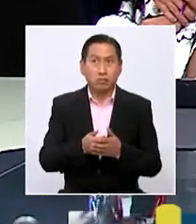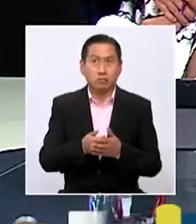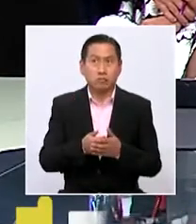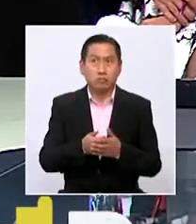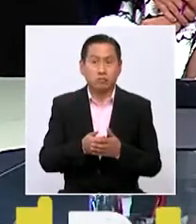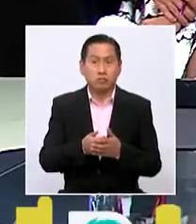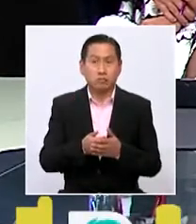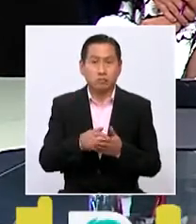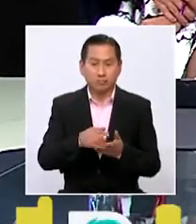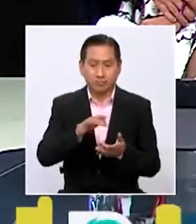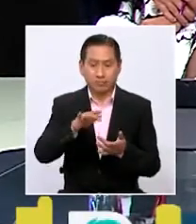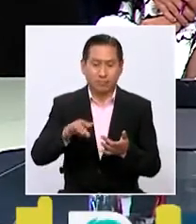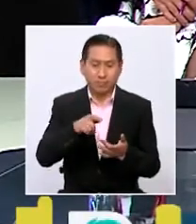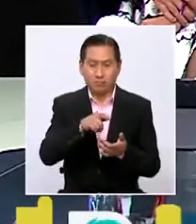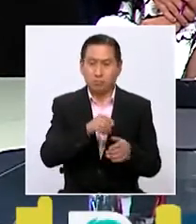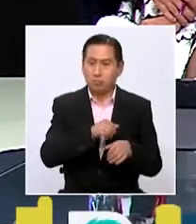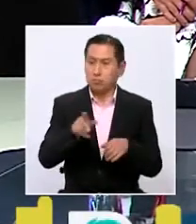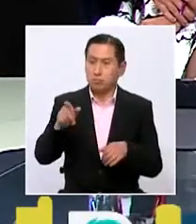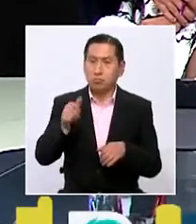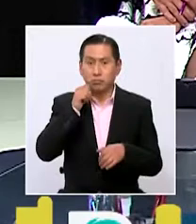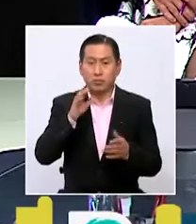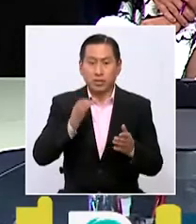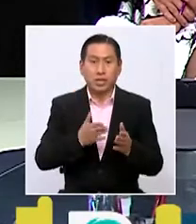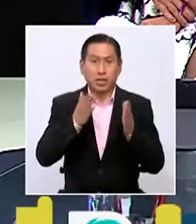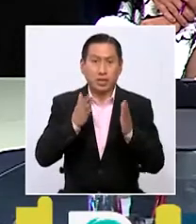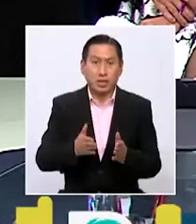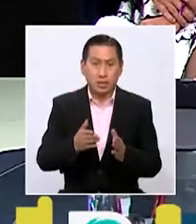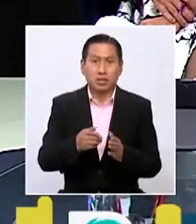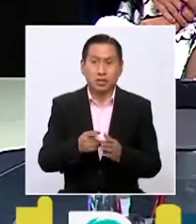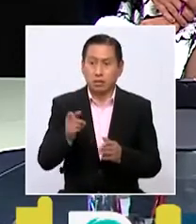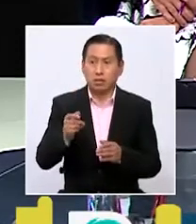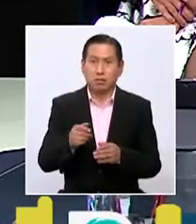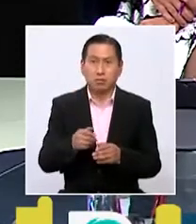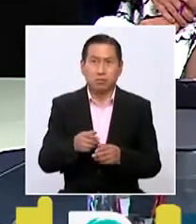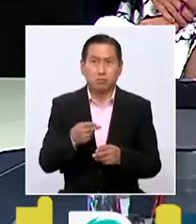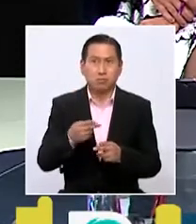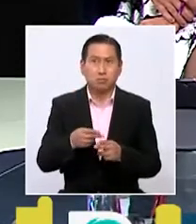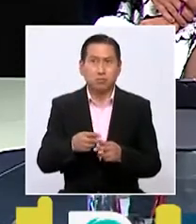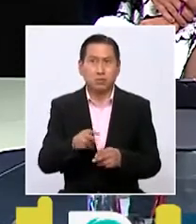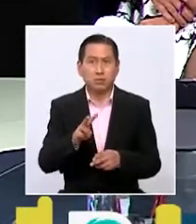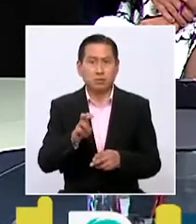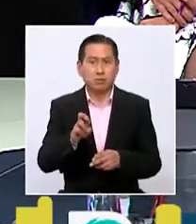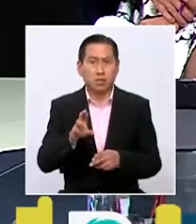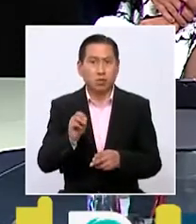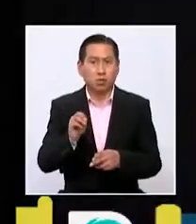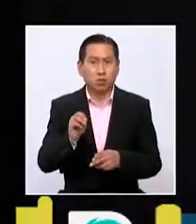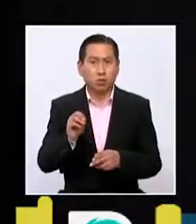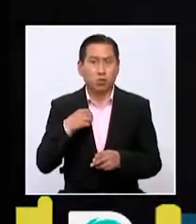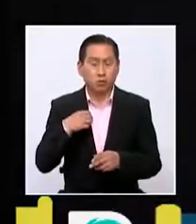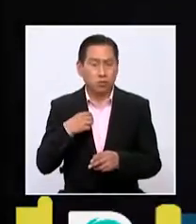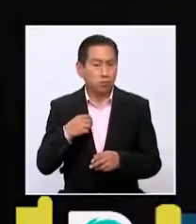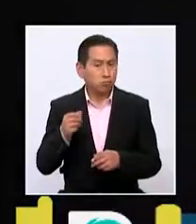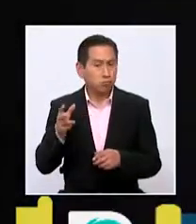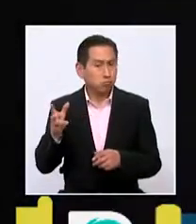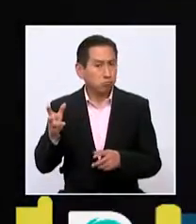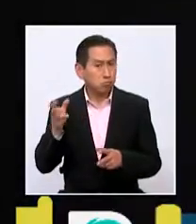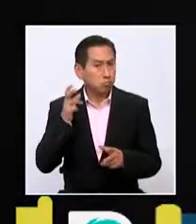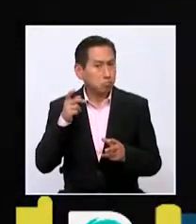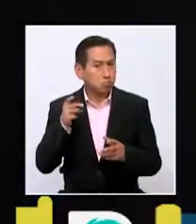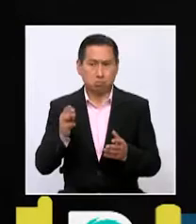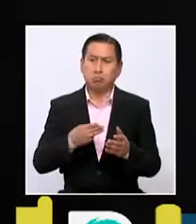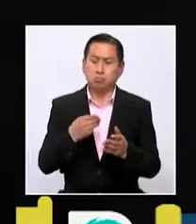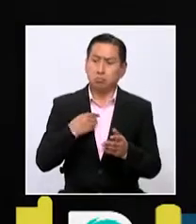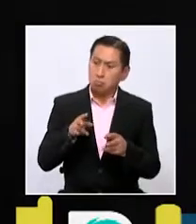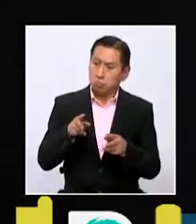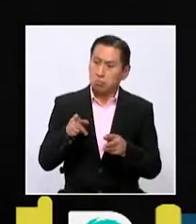este disco de esta cantante, Vero Pérez. La escuché y dije, ¿esta